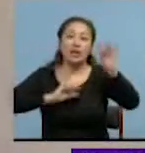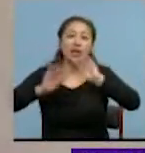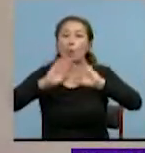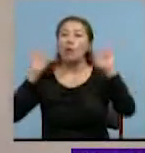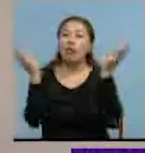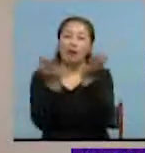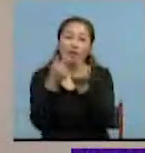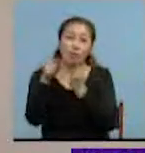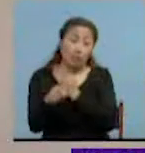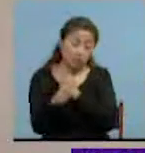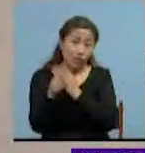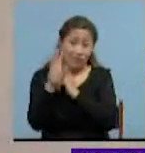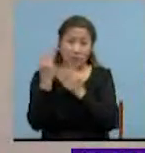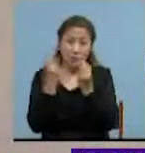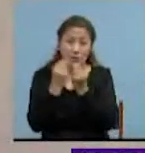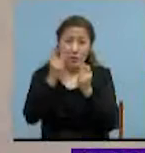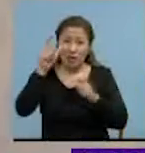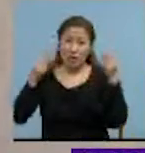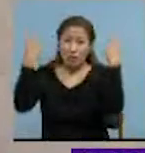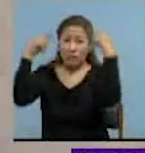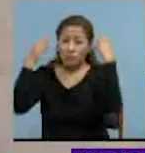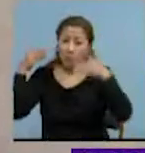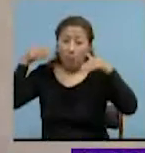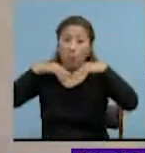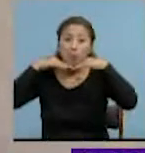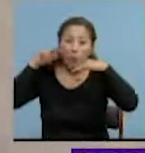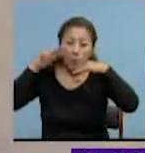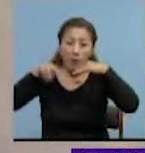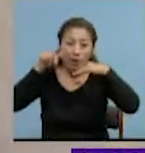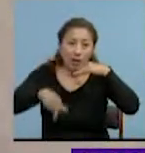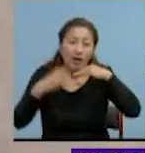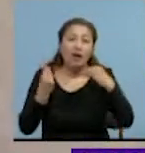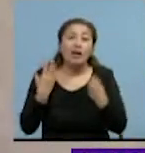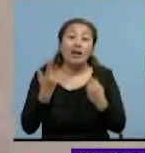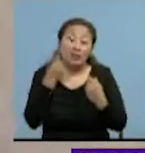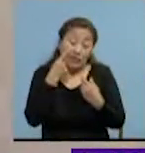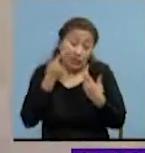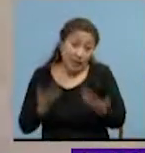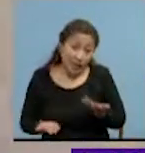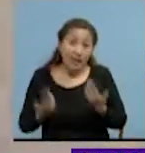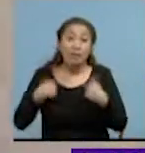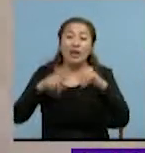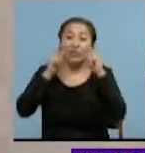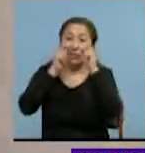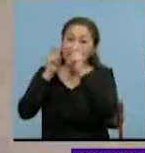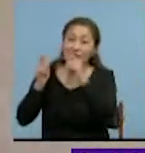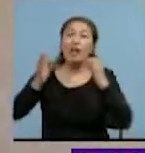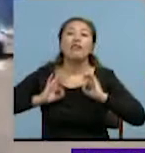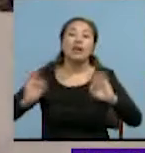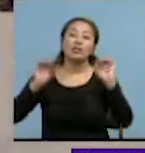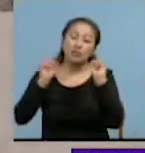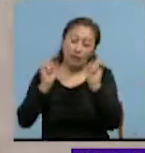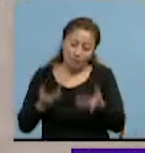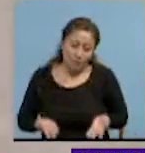no solo por los argentinos, sino también por toda la gente del mundo, ¿no? Para vivir acá y también para venir a lo que es las vacaciones, ¿verdad?